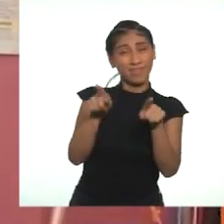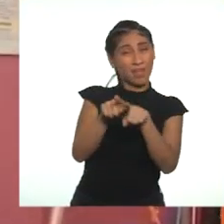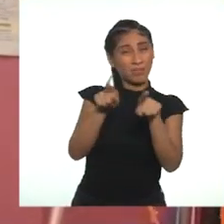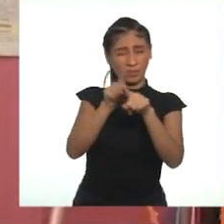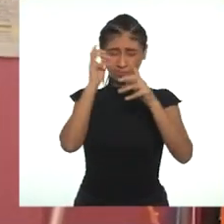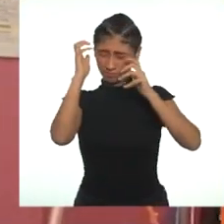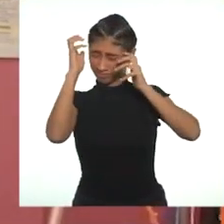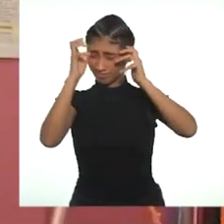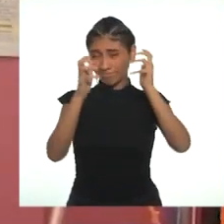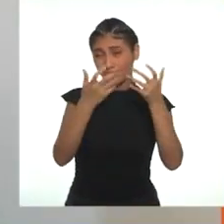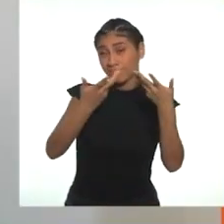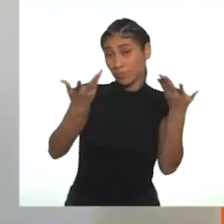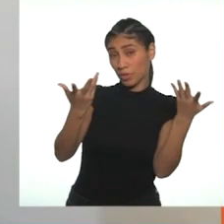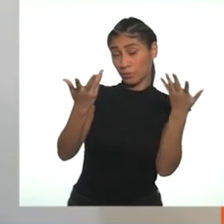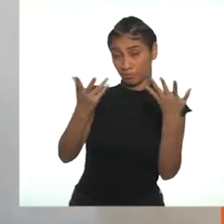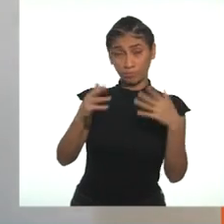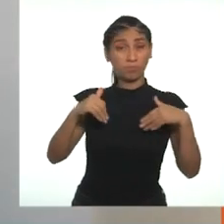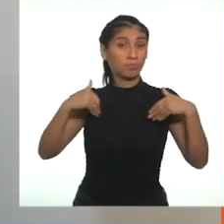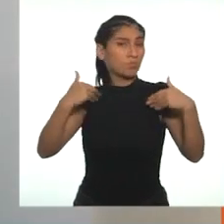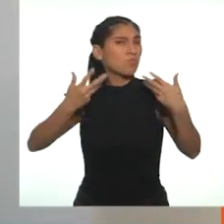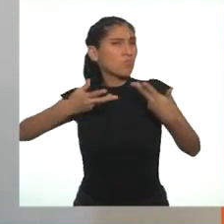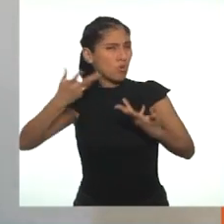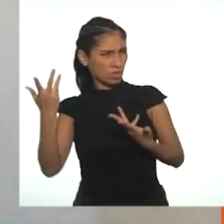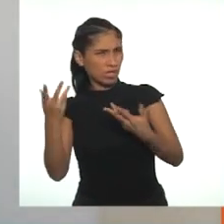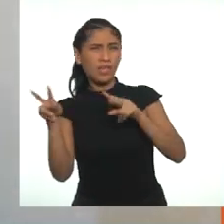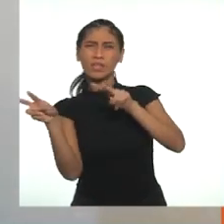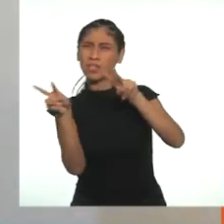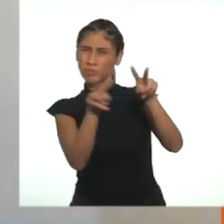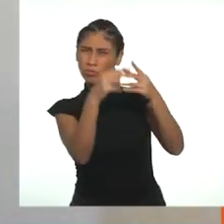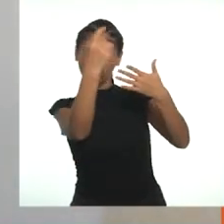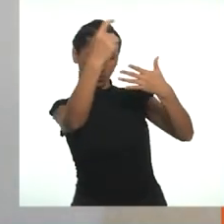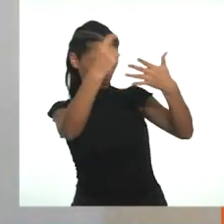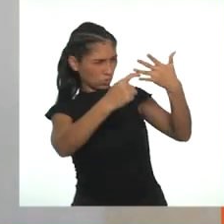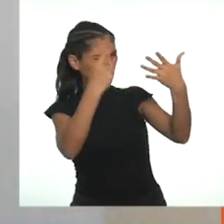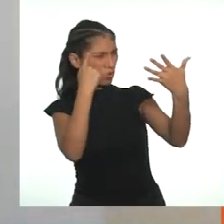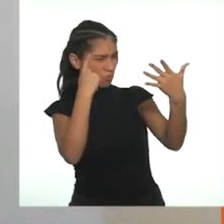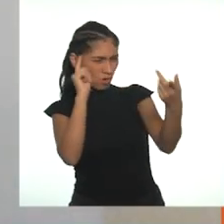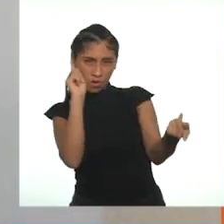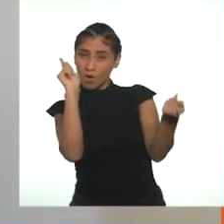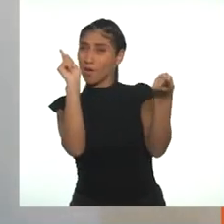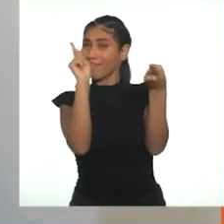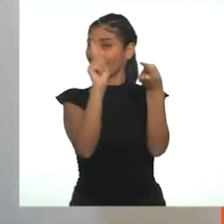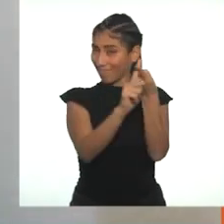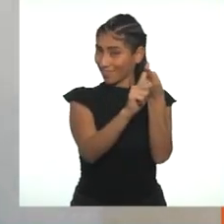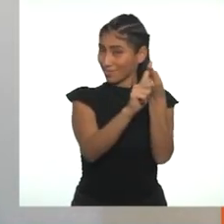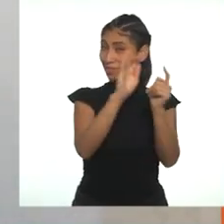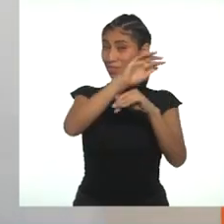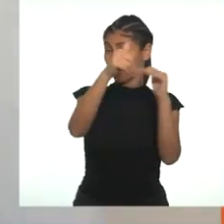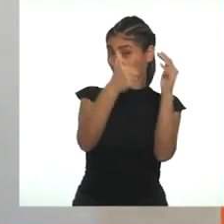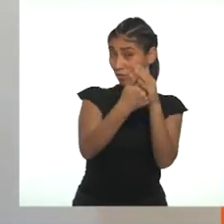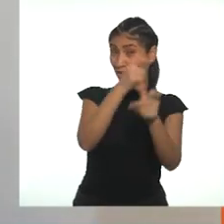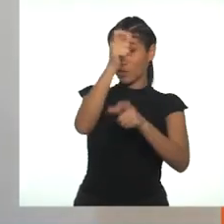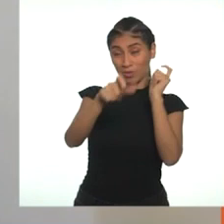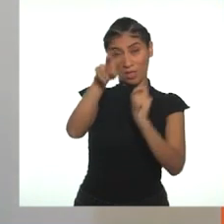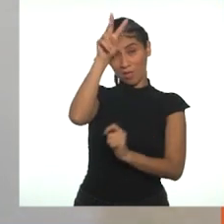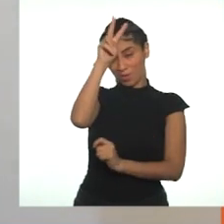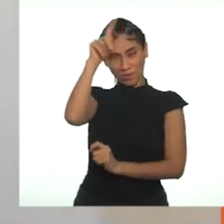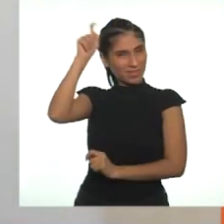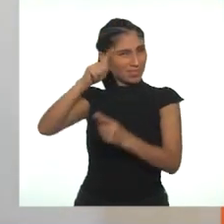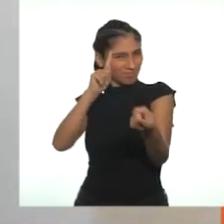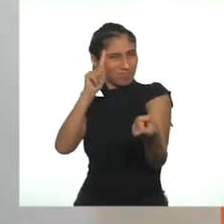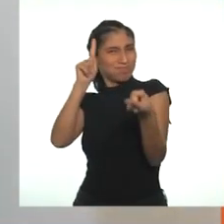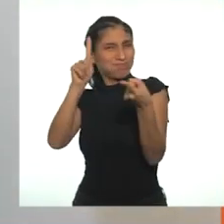y a la vez preocupada. Creo que puede ser porque hemos visto la lista de retos que tenemos como peruanos